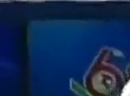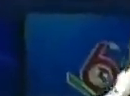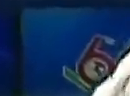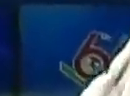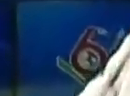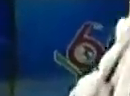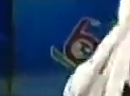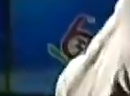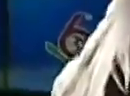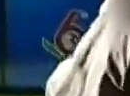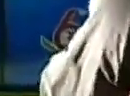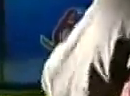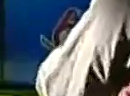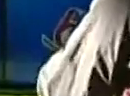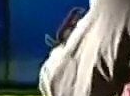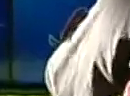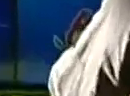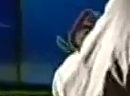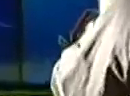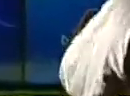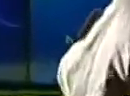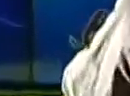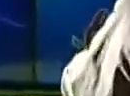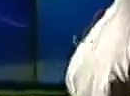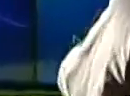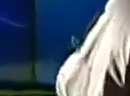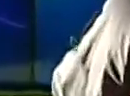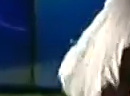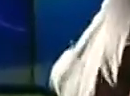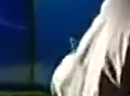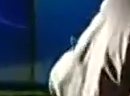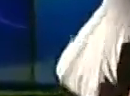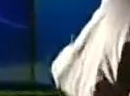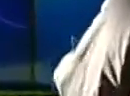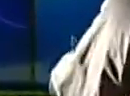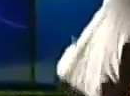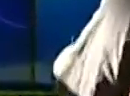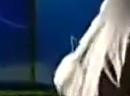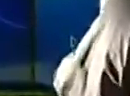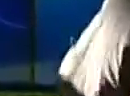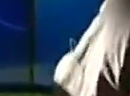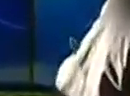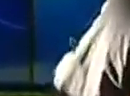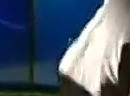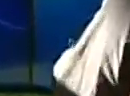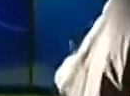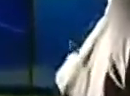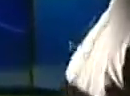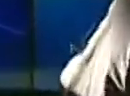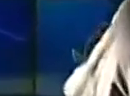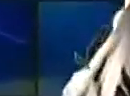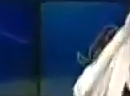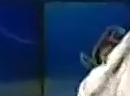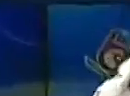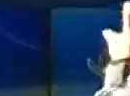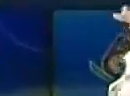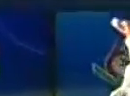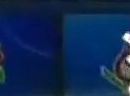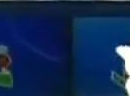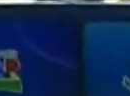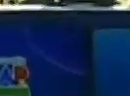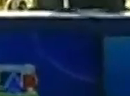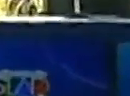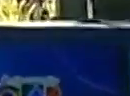los galán, somos conciencia, mi hermano. Somos sueños de Nicolás, Super